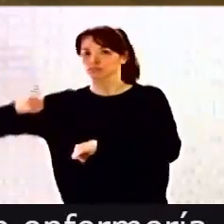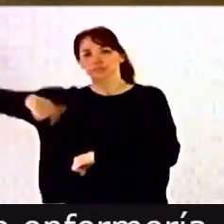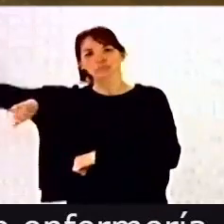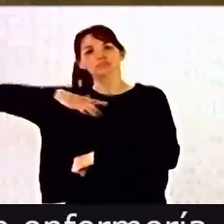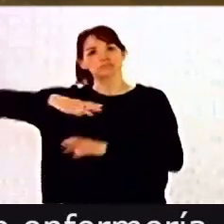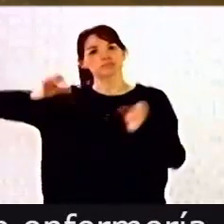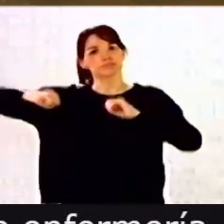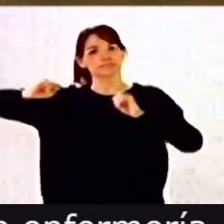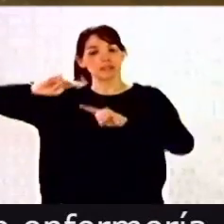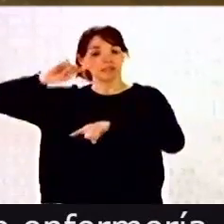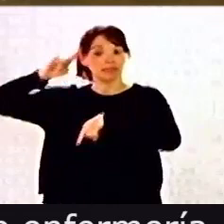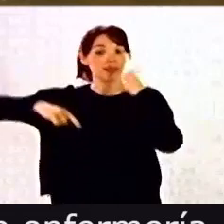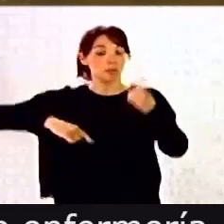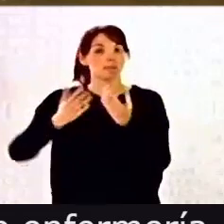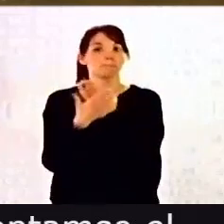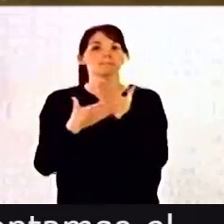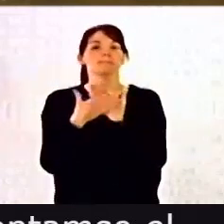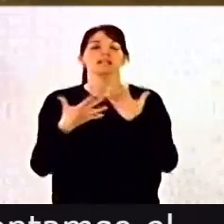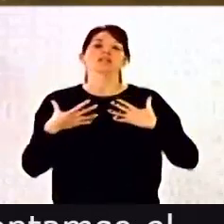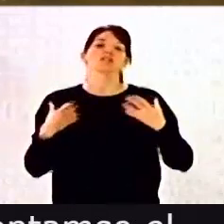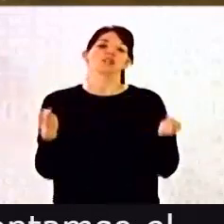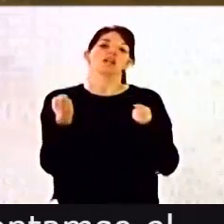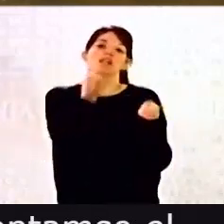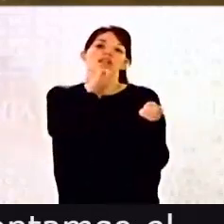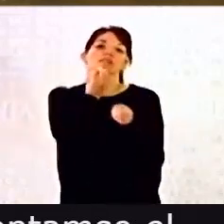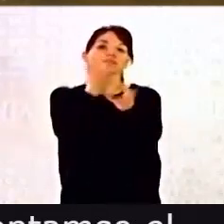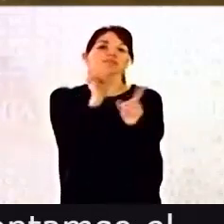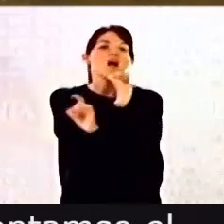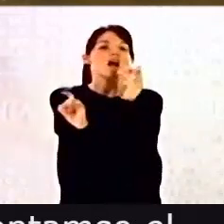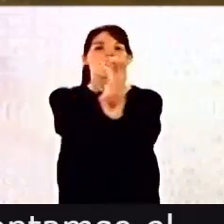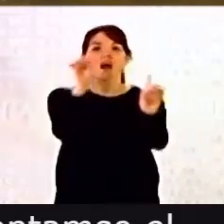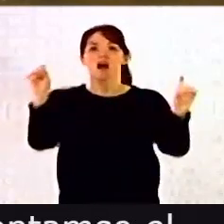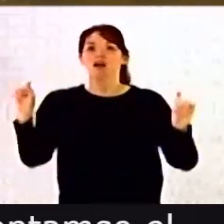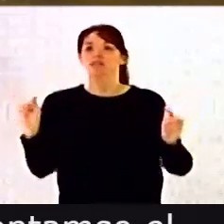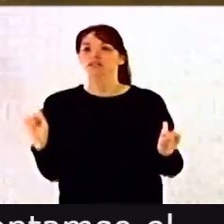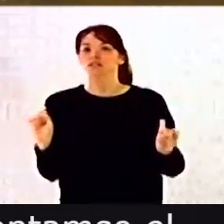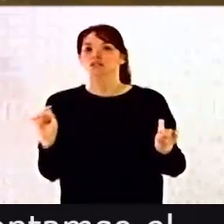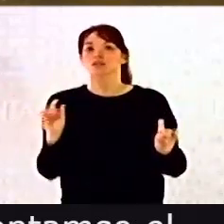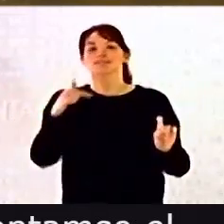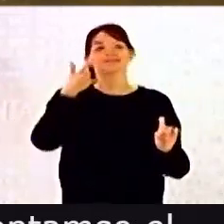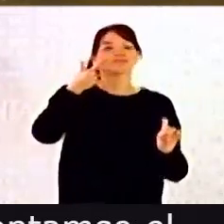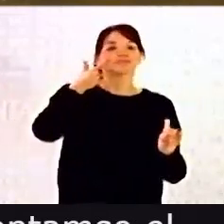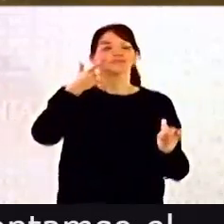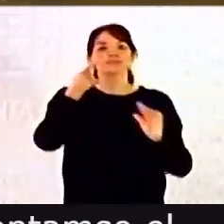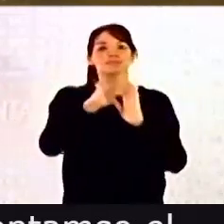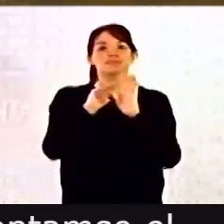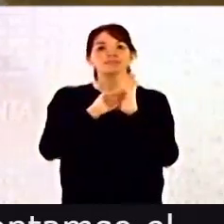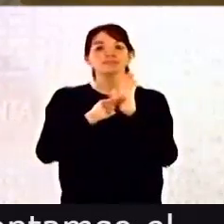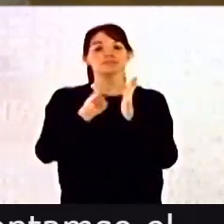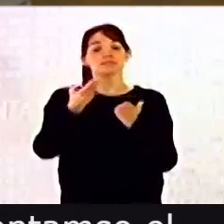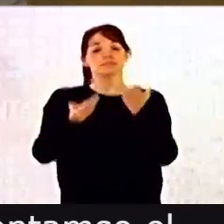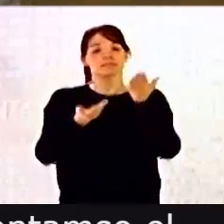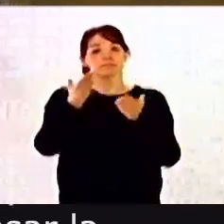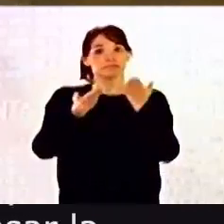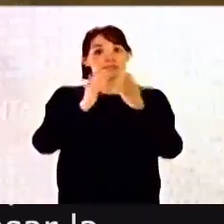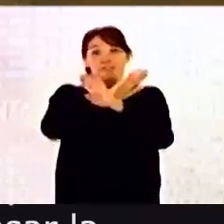lo comunicará el Ministerio de Sanidad, de no retrasar la evaluación final de